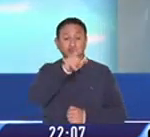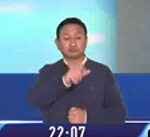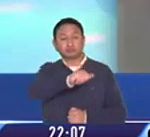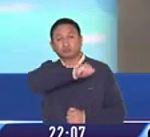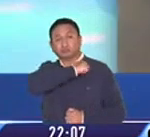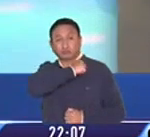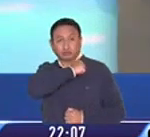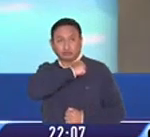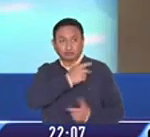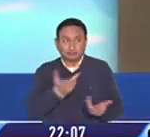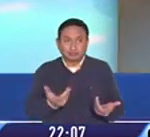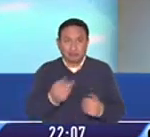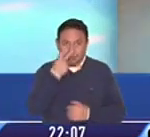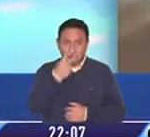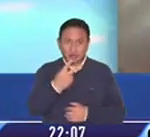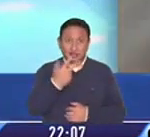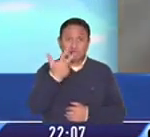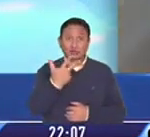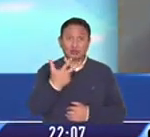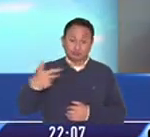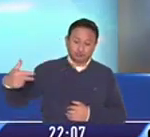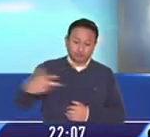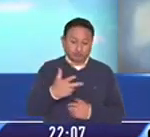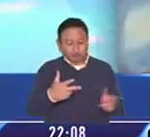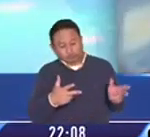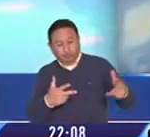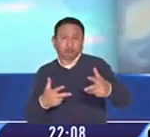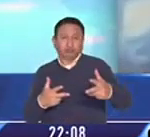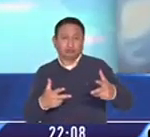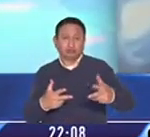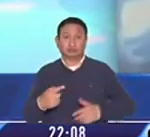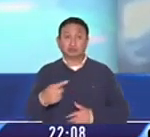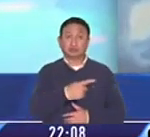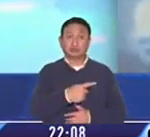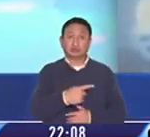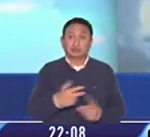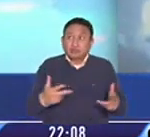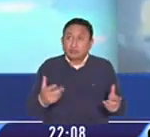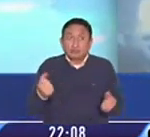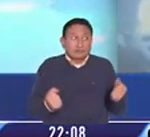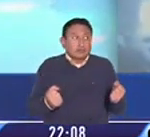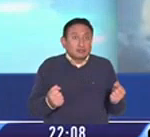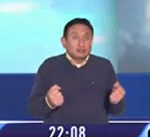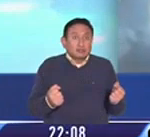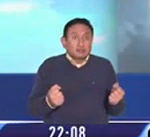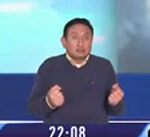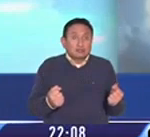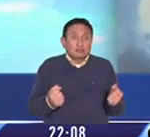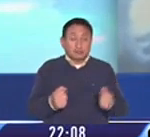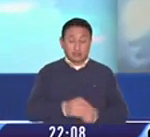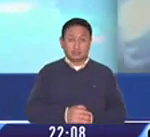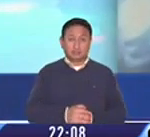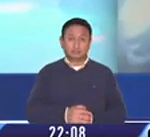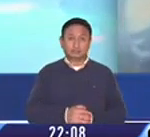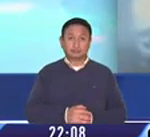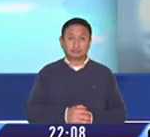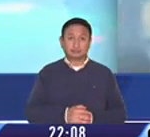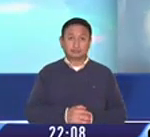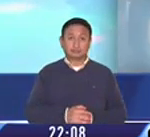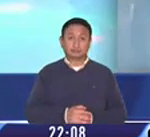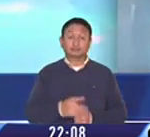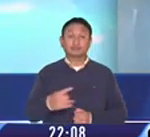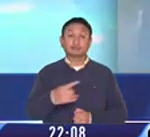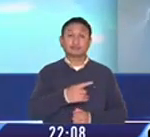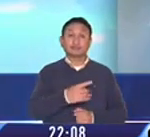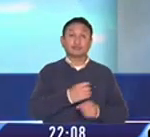secuestro. Claro, se observa que dos carros de manera repentina le cierran el paso a un auto justo en el rompe velocidades y al parecer